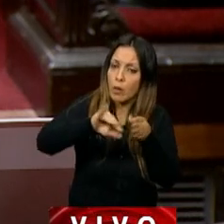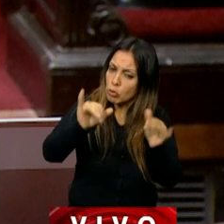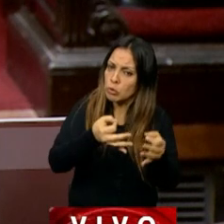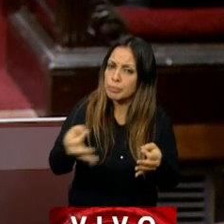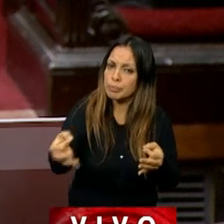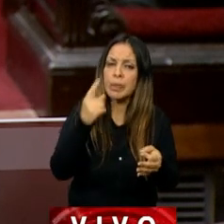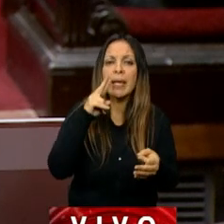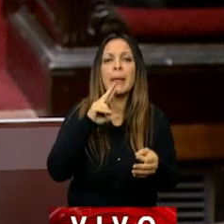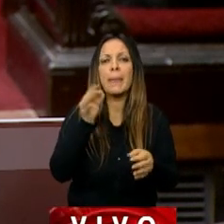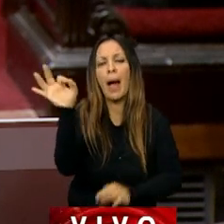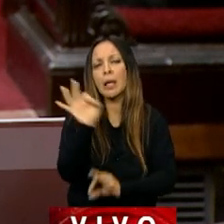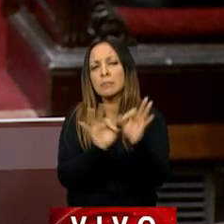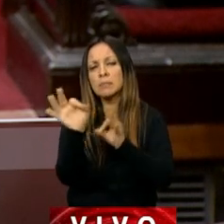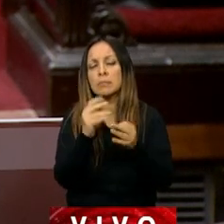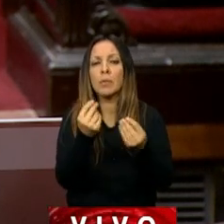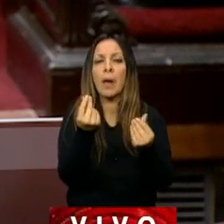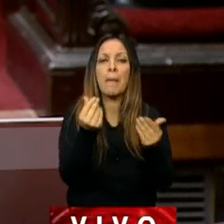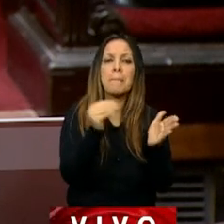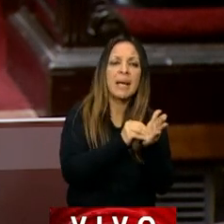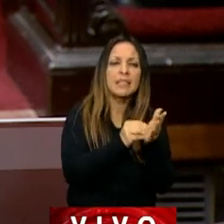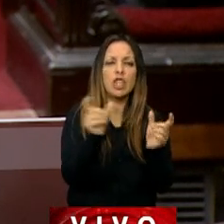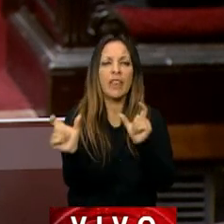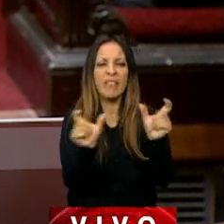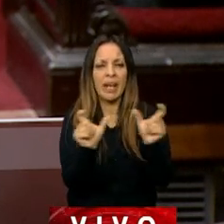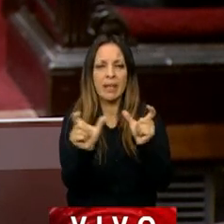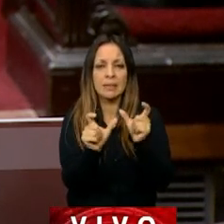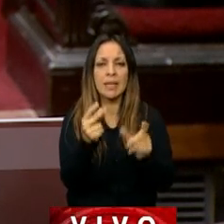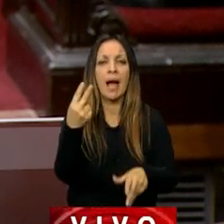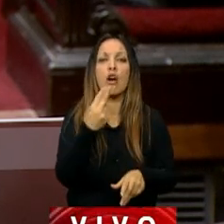justamente, por diferencia de precios, este gobierno tuvo